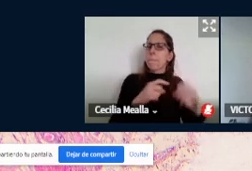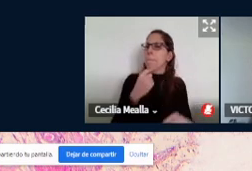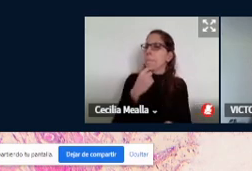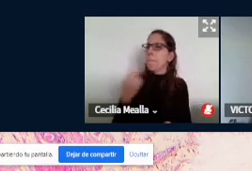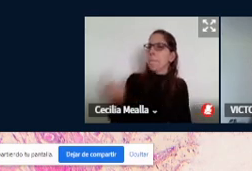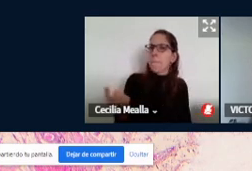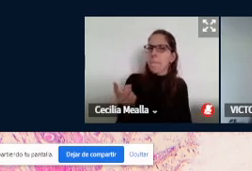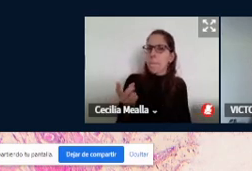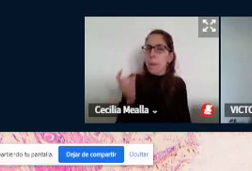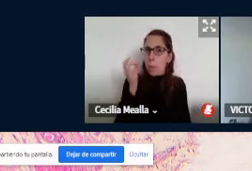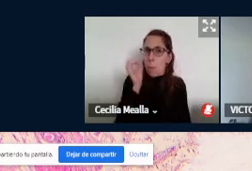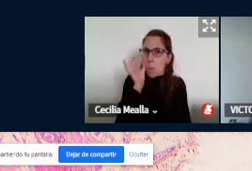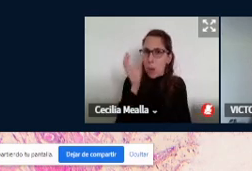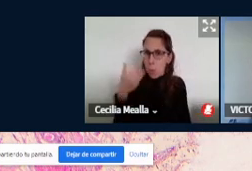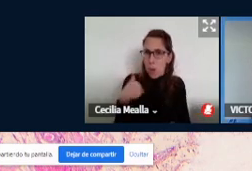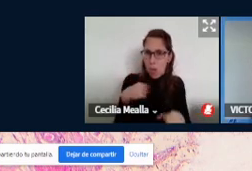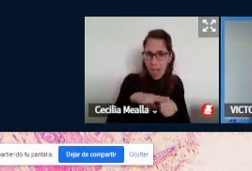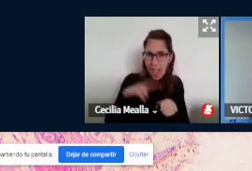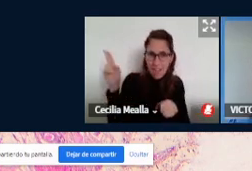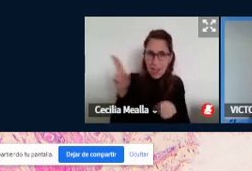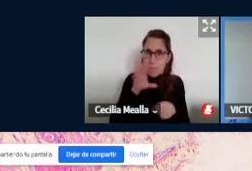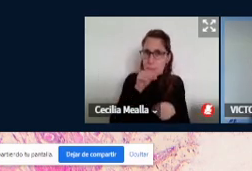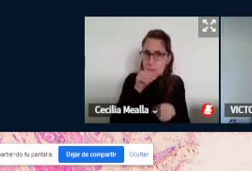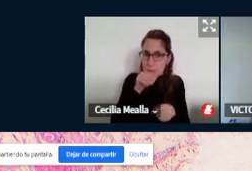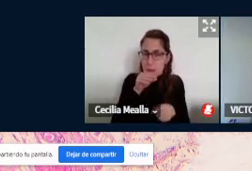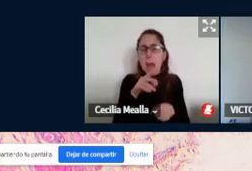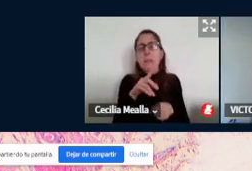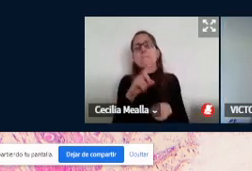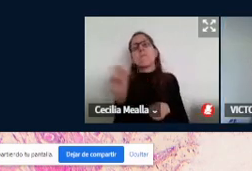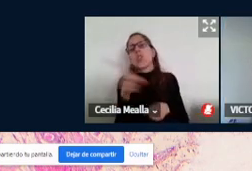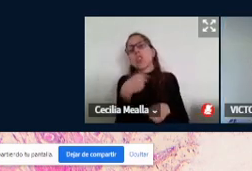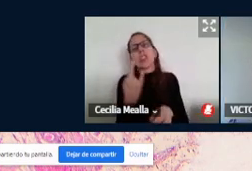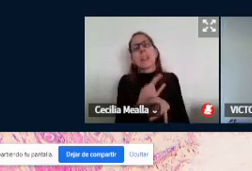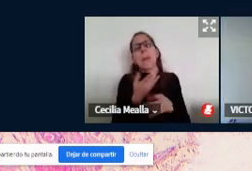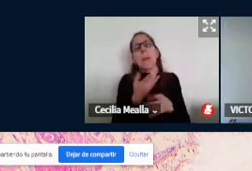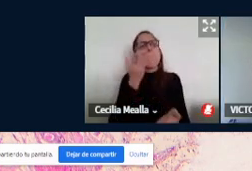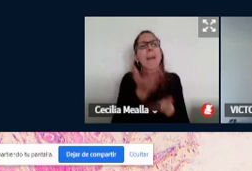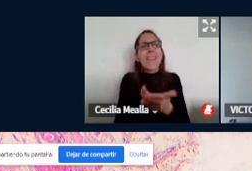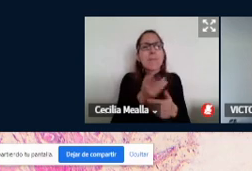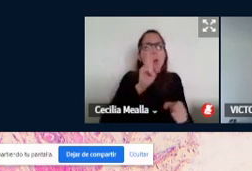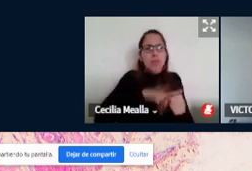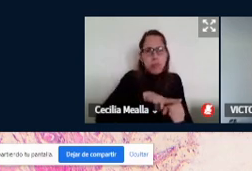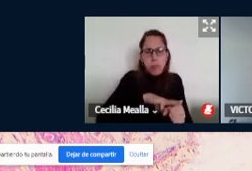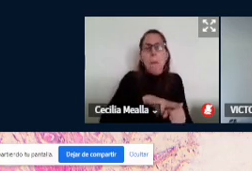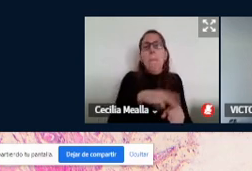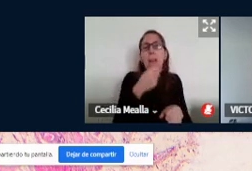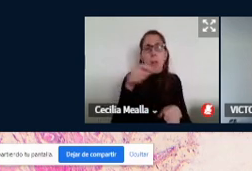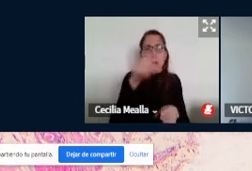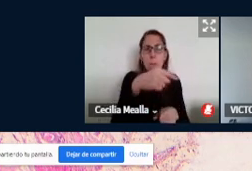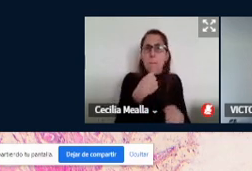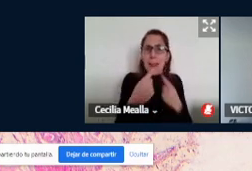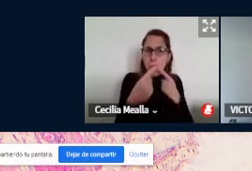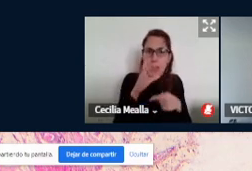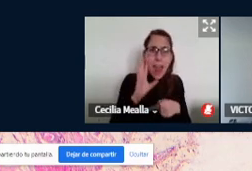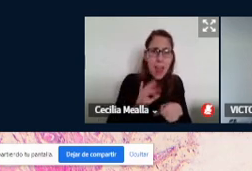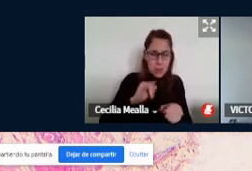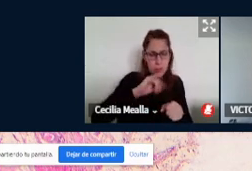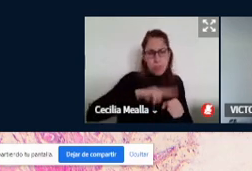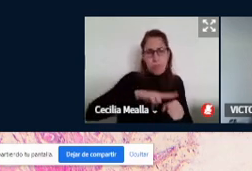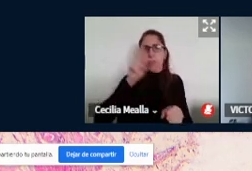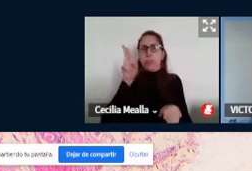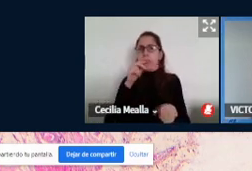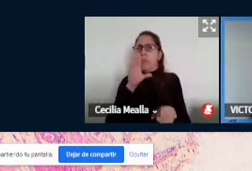tienen permitido usar el micrófono. En general Sí. pedimos que entren con el micrófono silenciado, pero son poquitos. Si quieren hacer alguna pregunta, por ahí pueden,